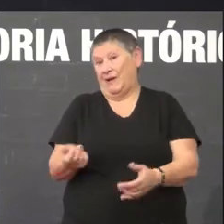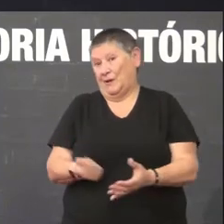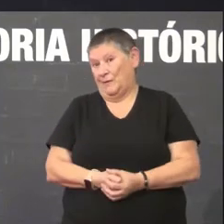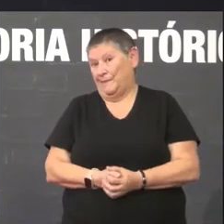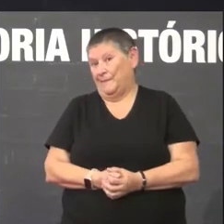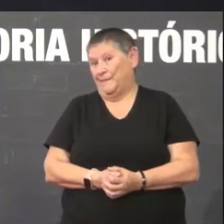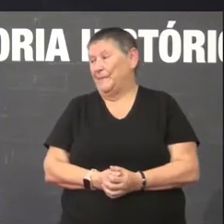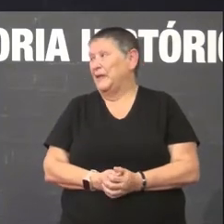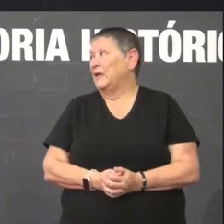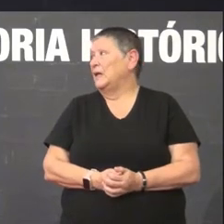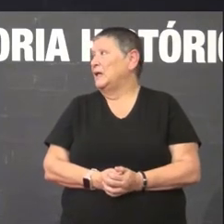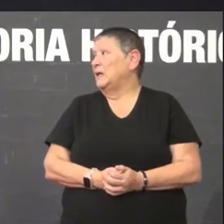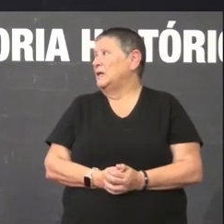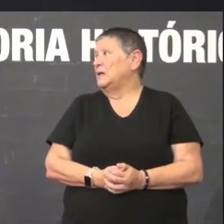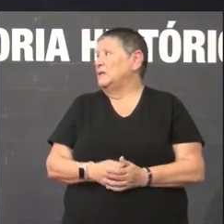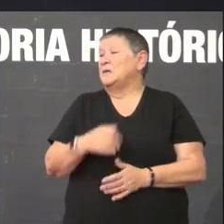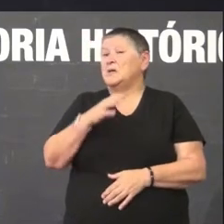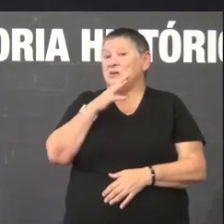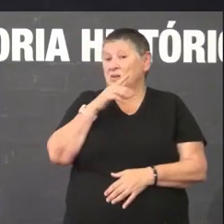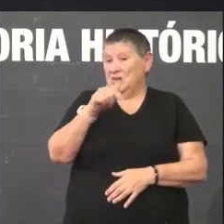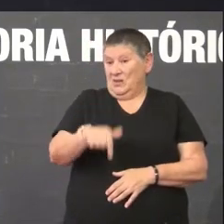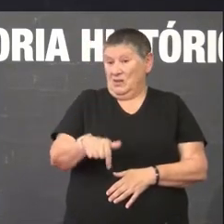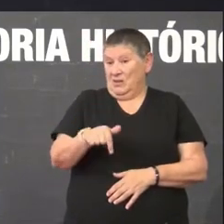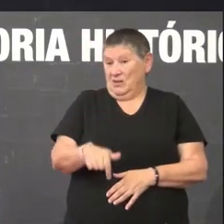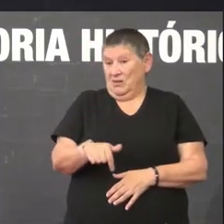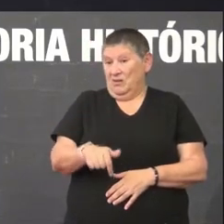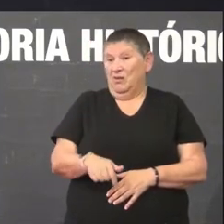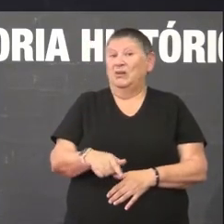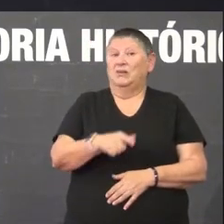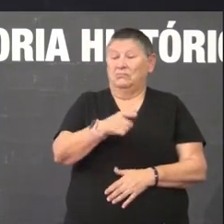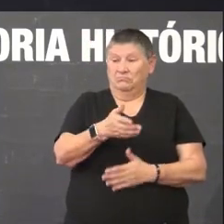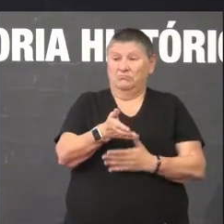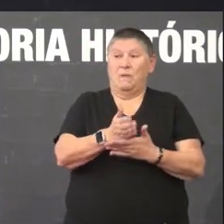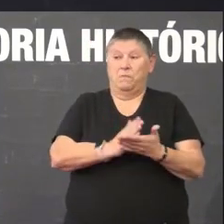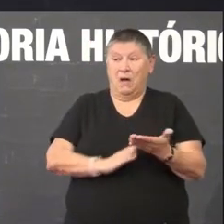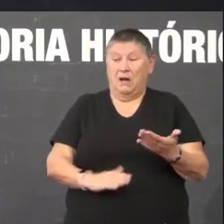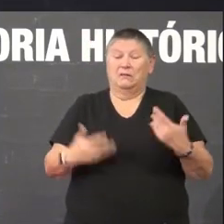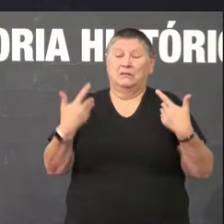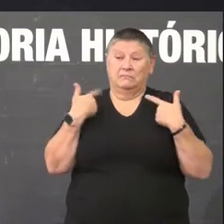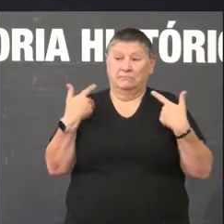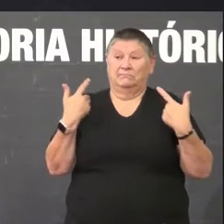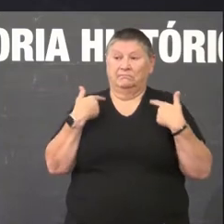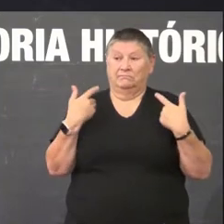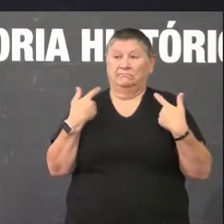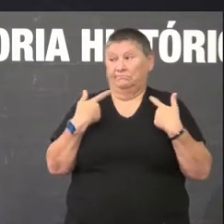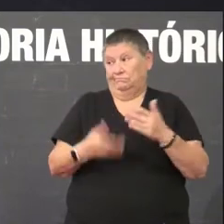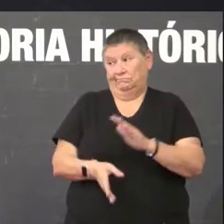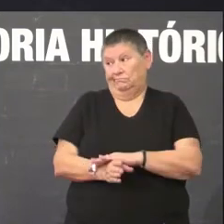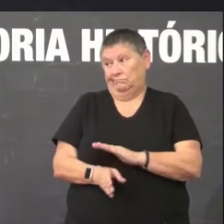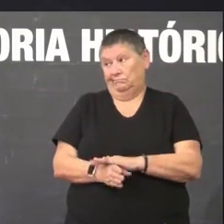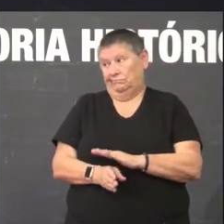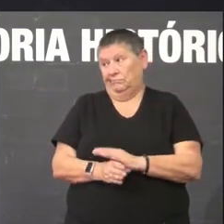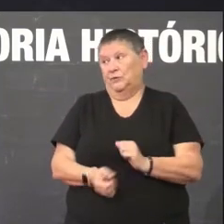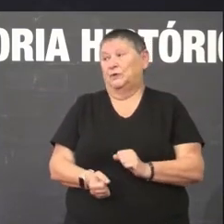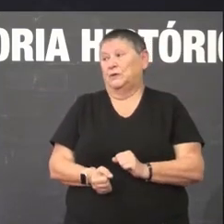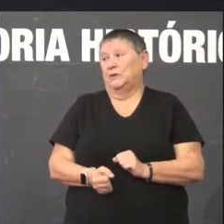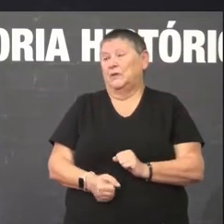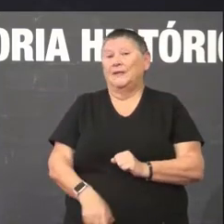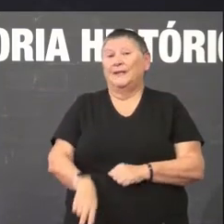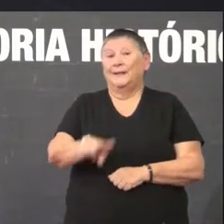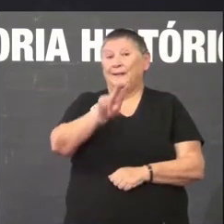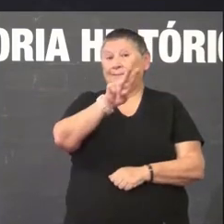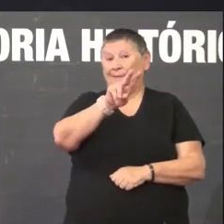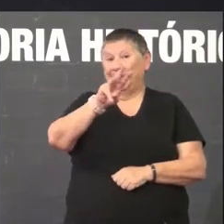Bueno, hoxe ainda estamos sufrindo gran parte de todo este, de toda esta herencia, non? E o 23F, é